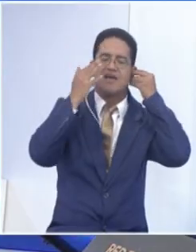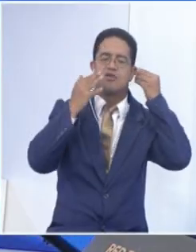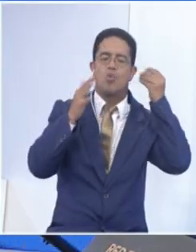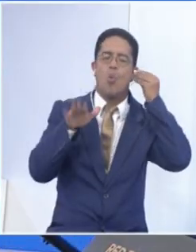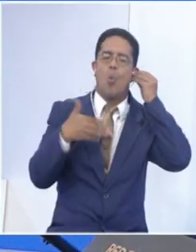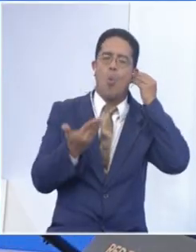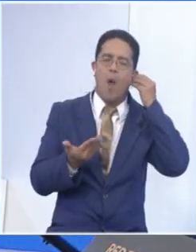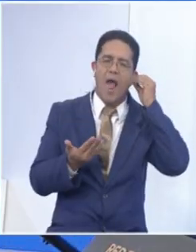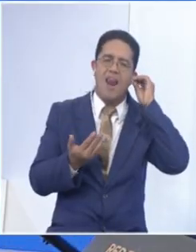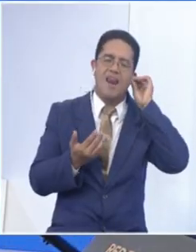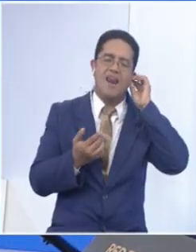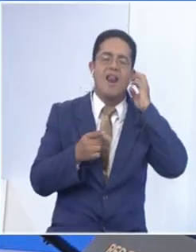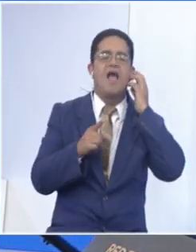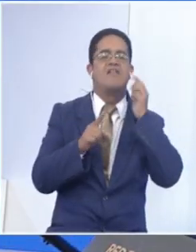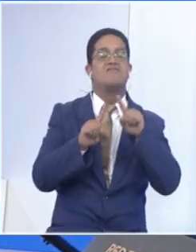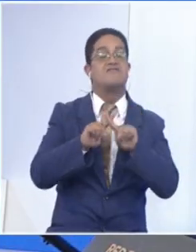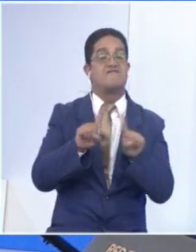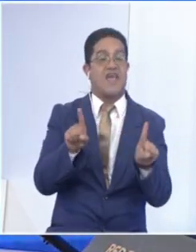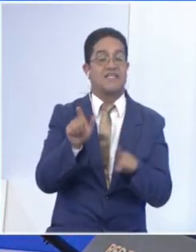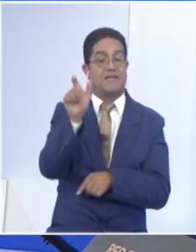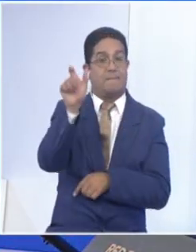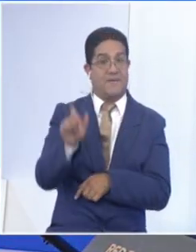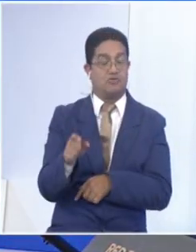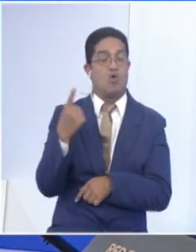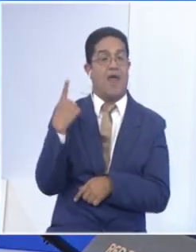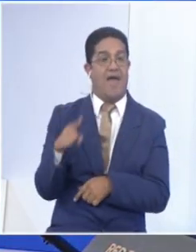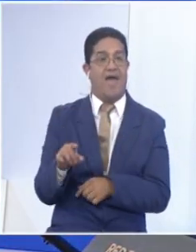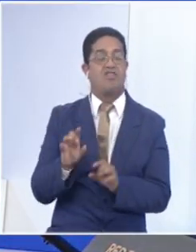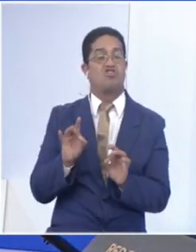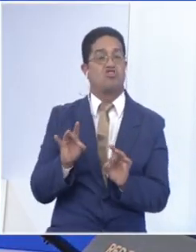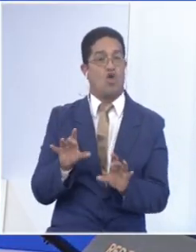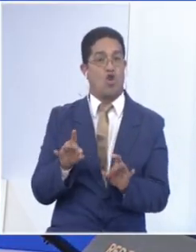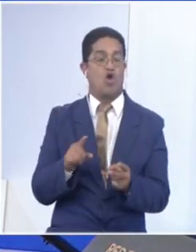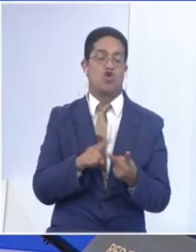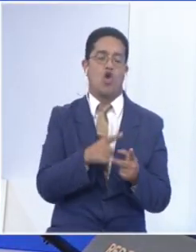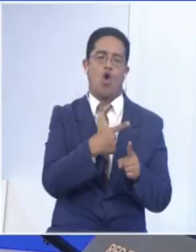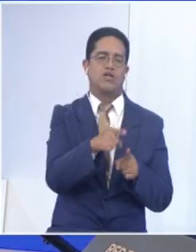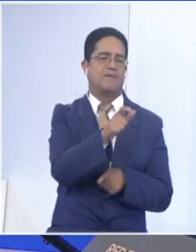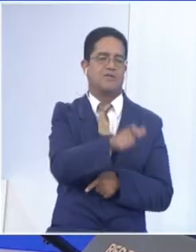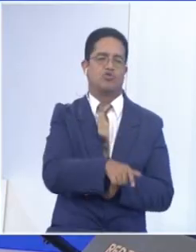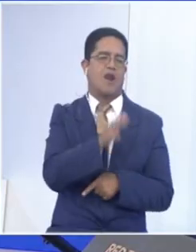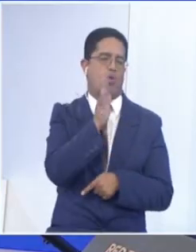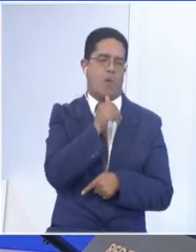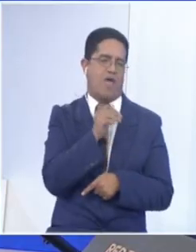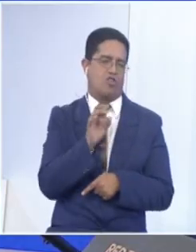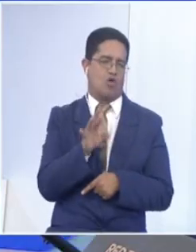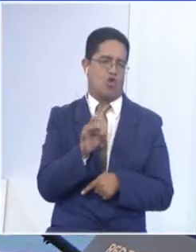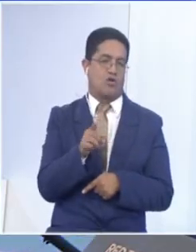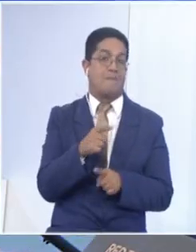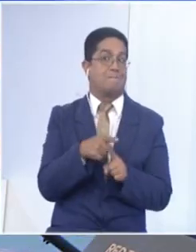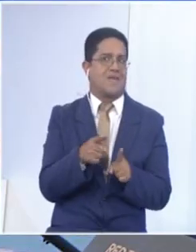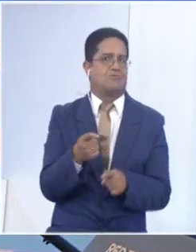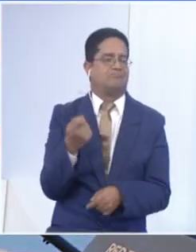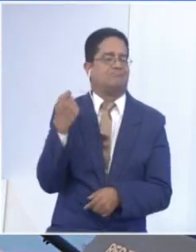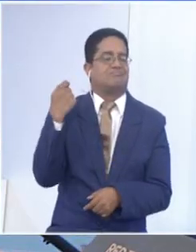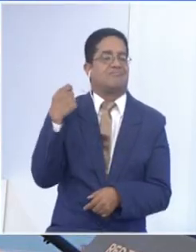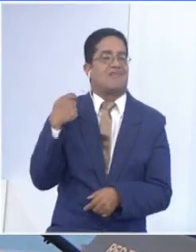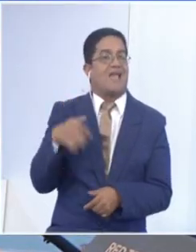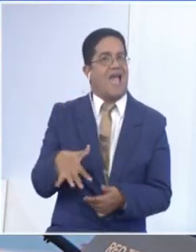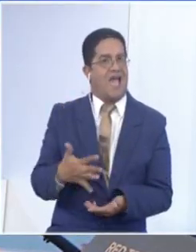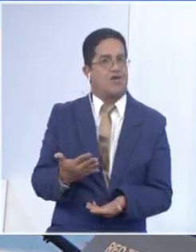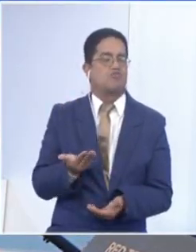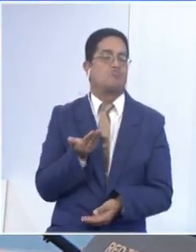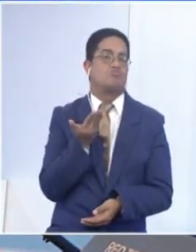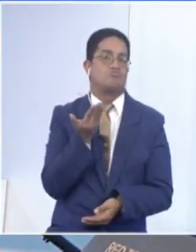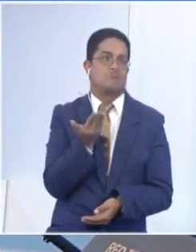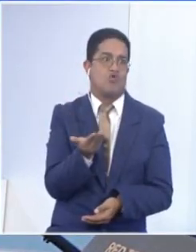diferencia entre una persona que tiene un dolor y uno que no lo tiene. Pero son estudios muy costosos y por eso no